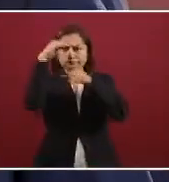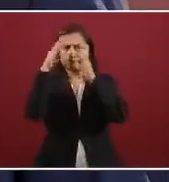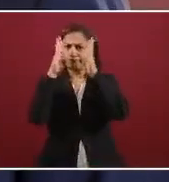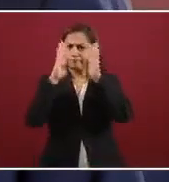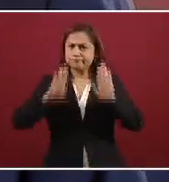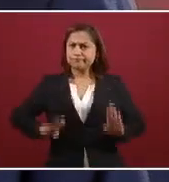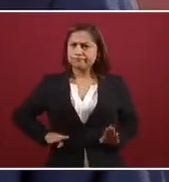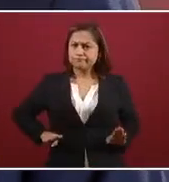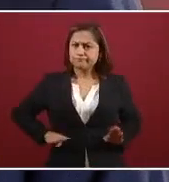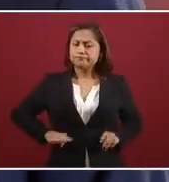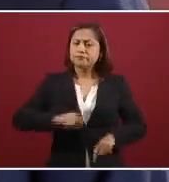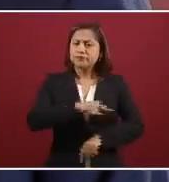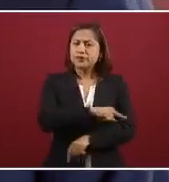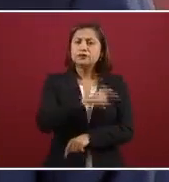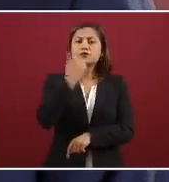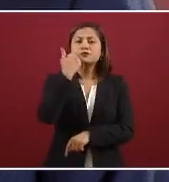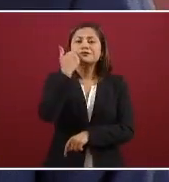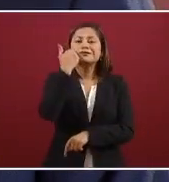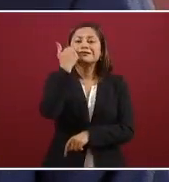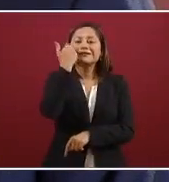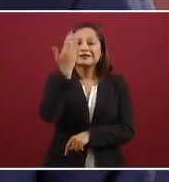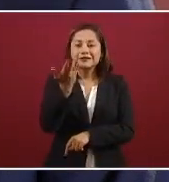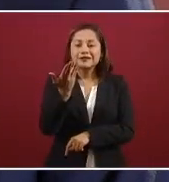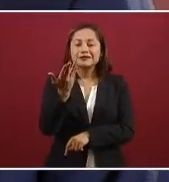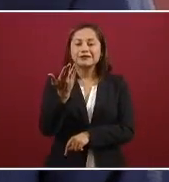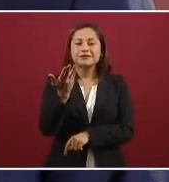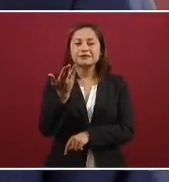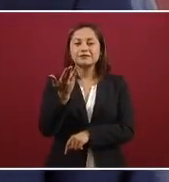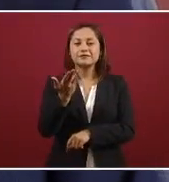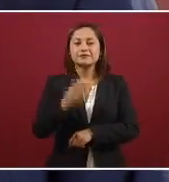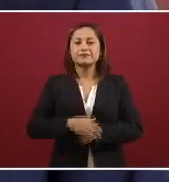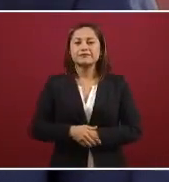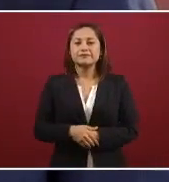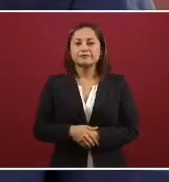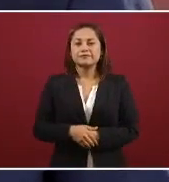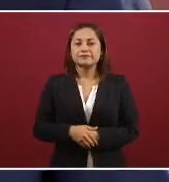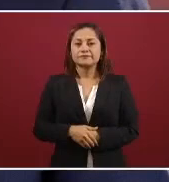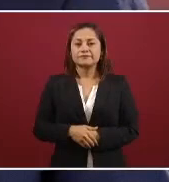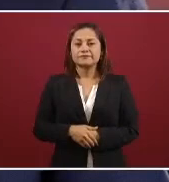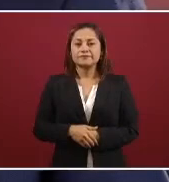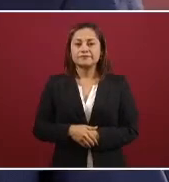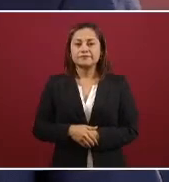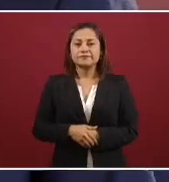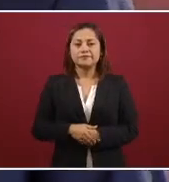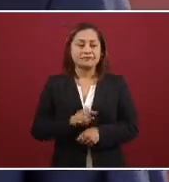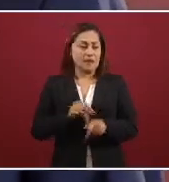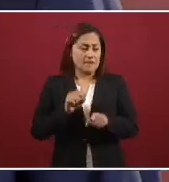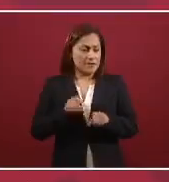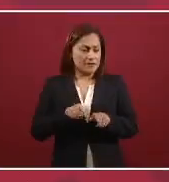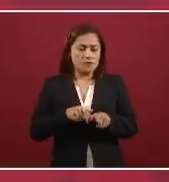Querían que no hubiesen, que no se llevaran a cabo reformas